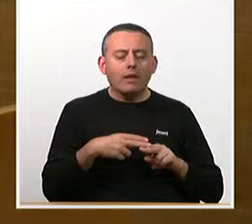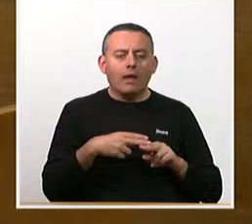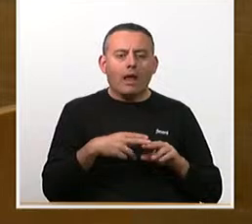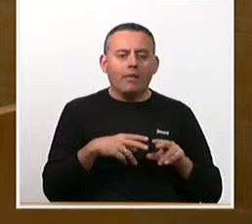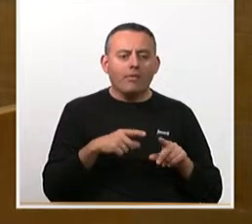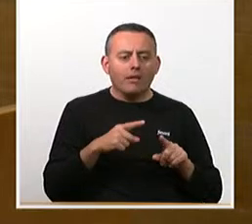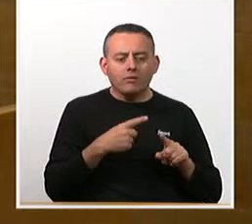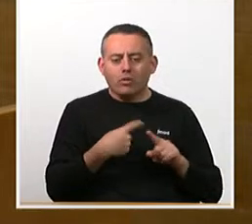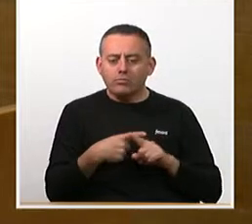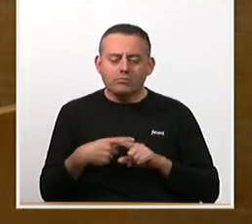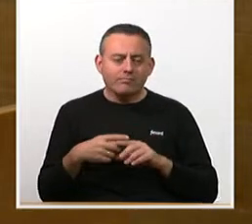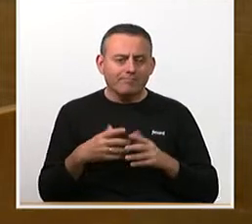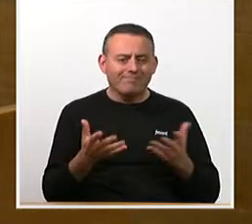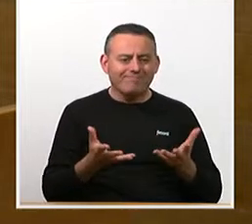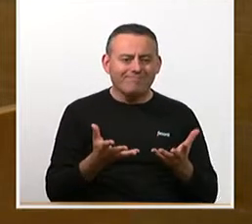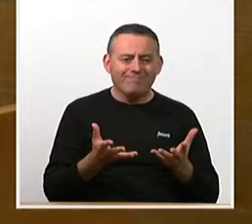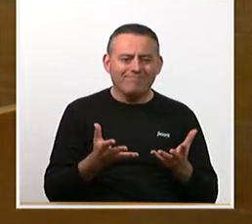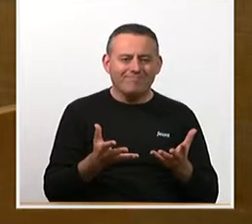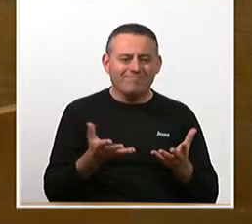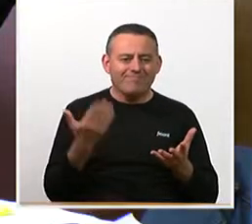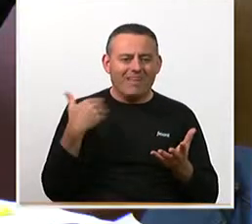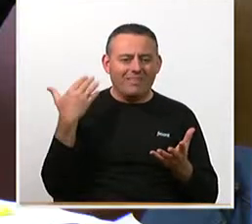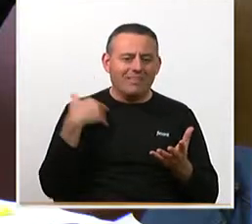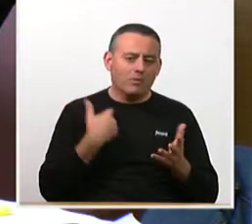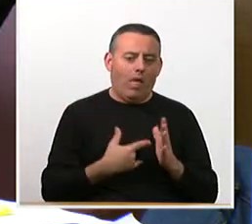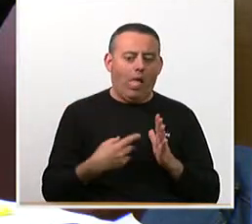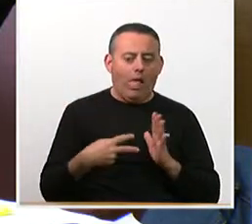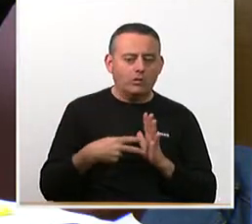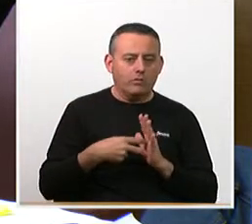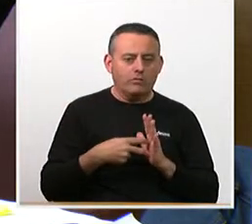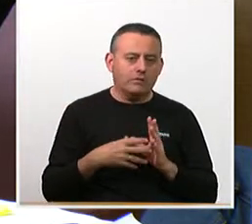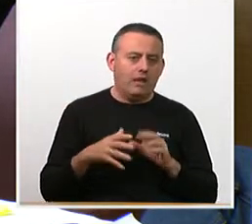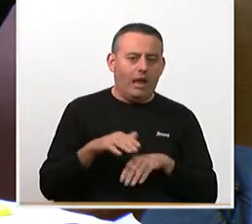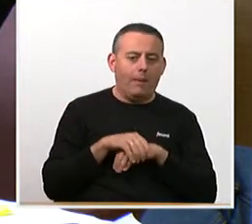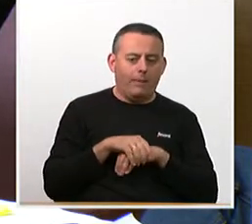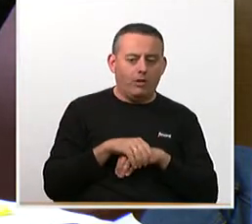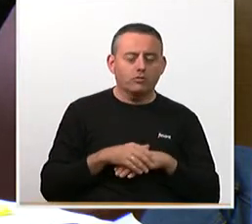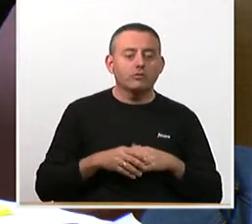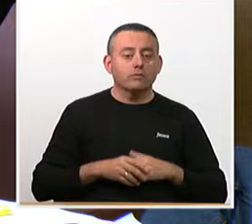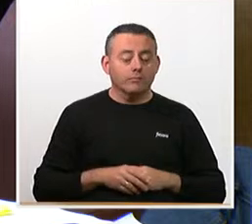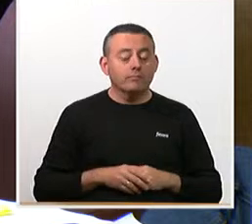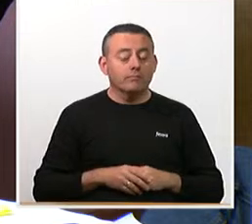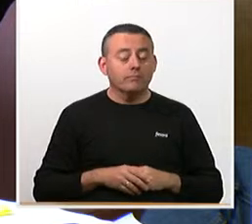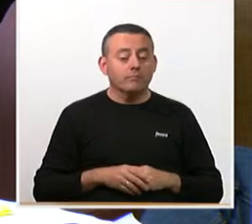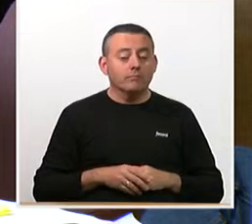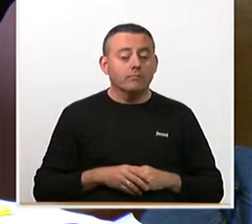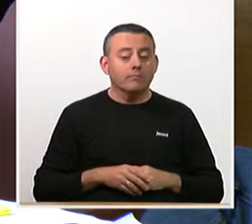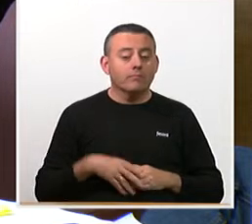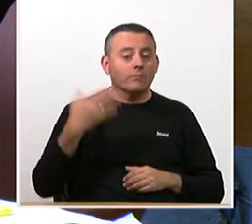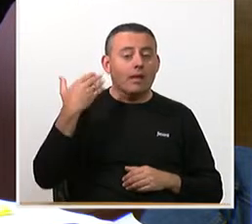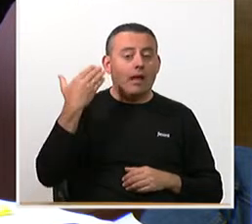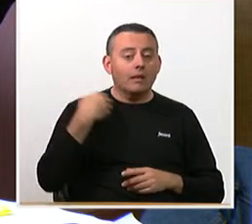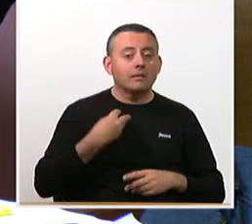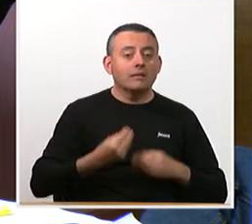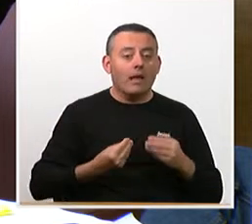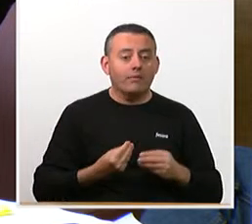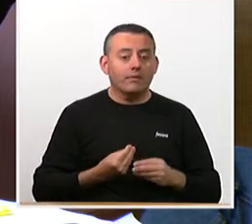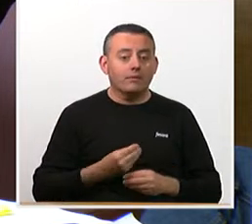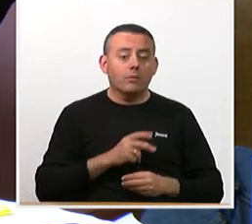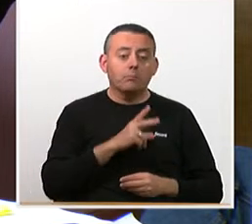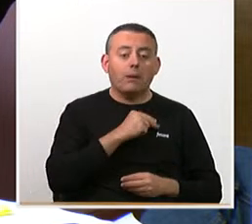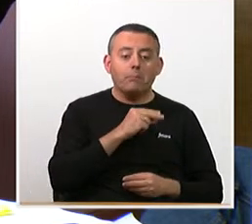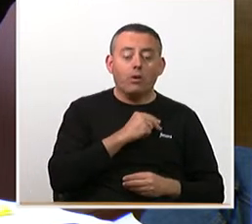de absolutamente de chiringuitos vale eh A partir de ahora es decir no lo que hacían era qué se premiaba Cuál eran las